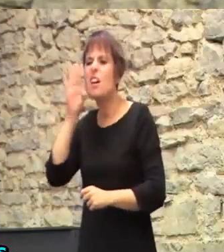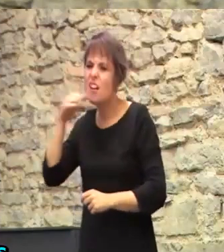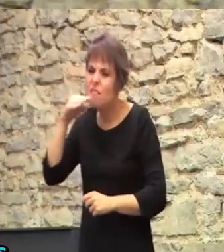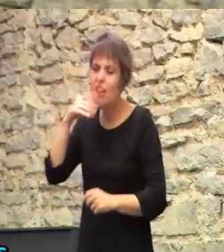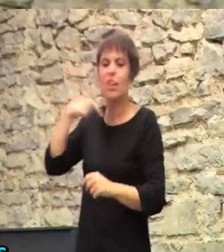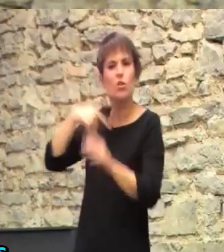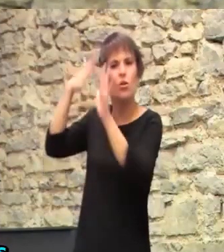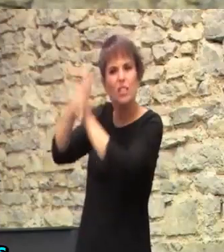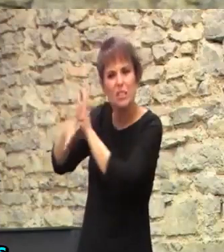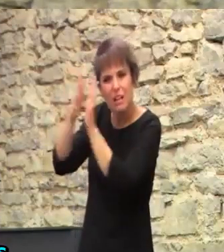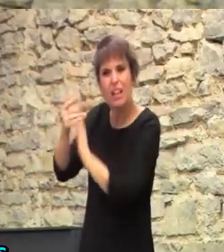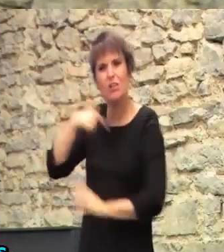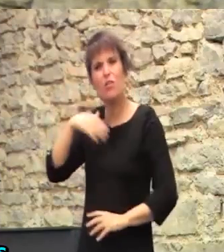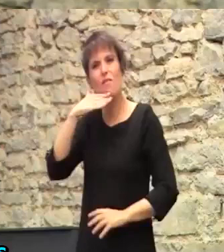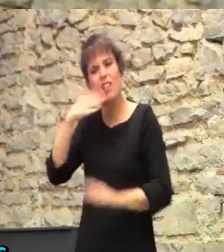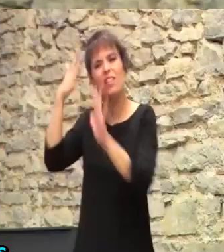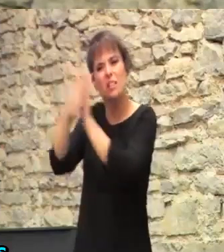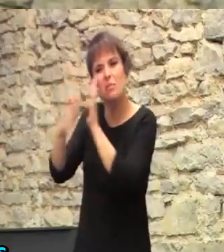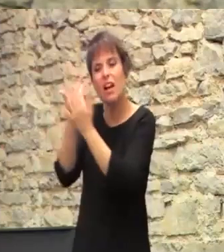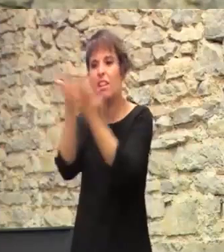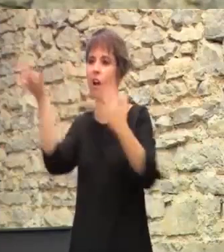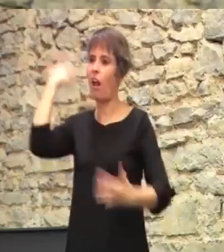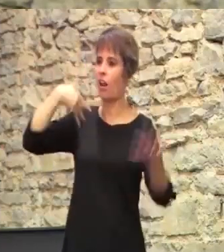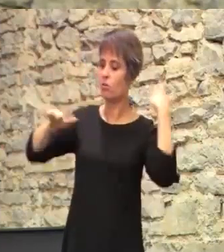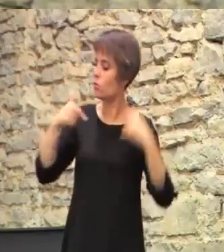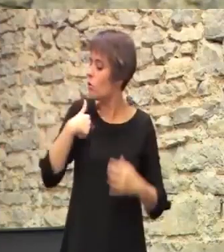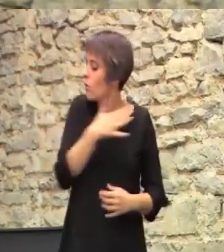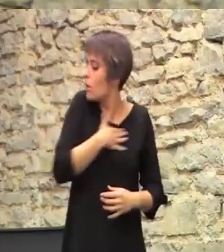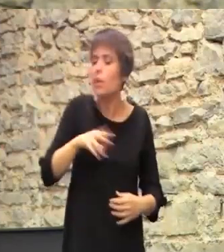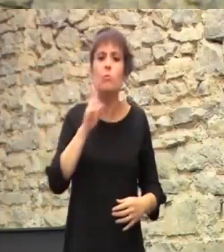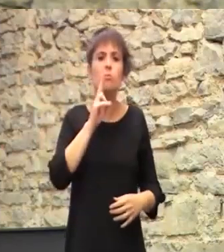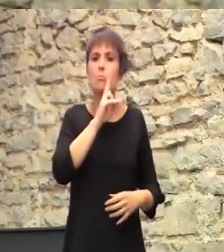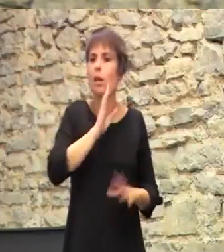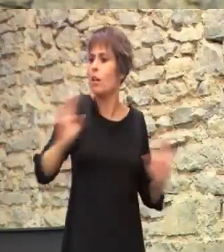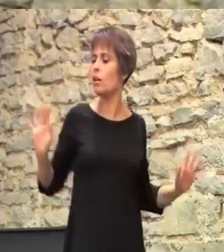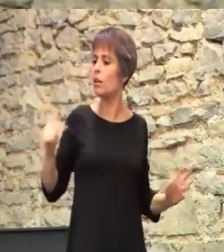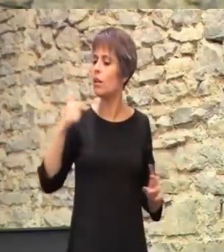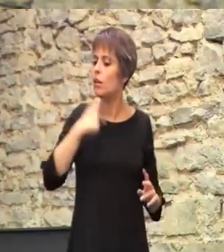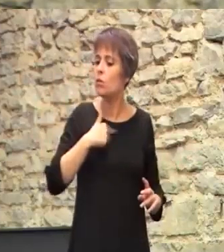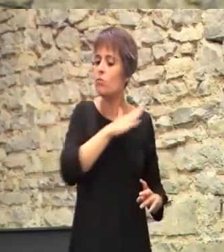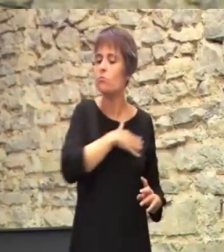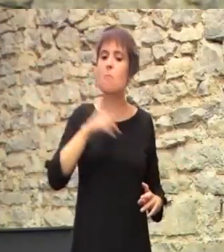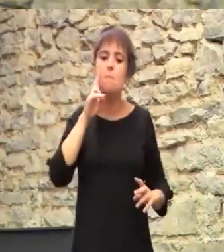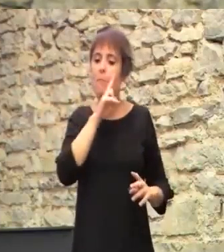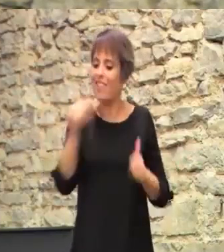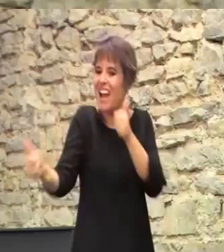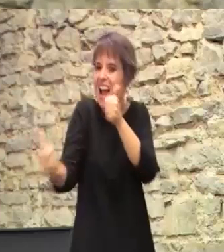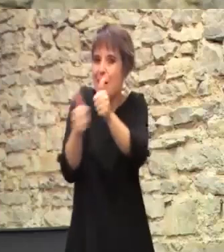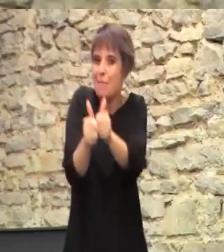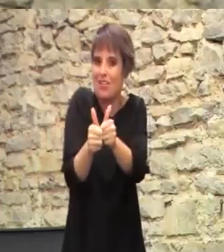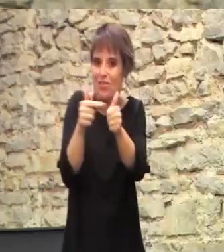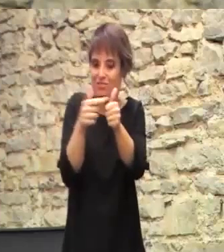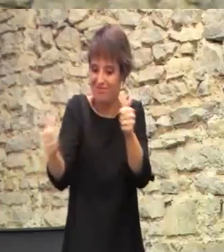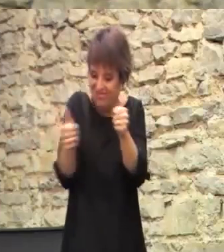justificarse frente a muchas otras lo que quiero ser madre y con una maternidad que llama de apego que